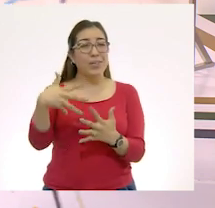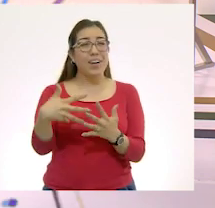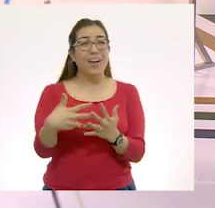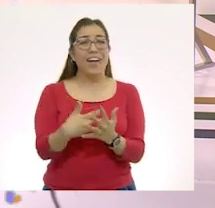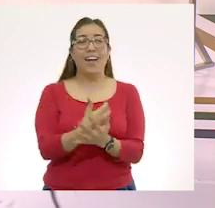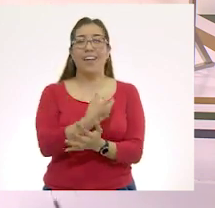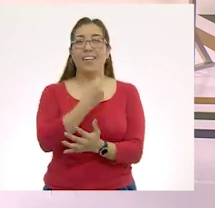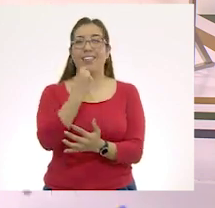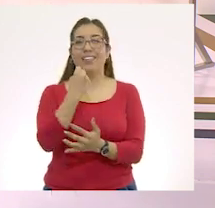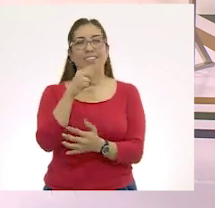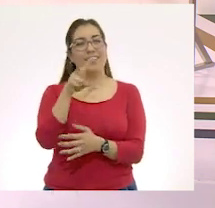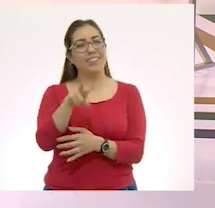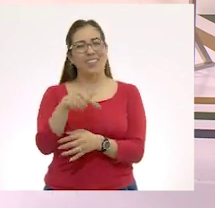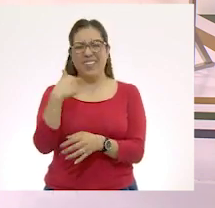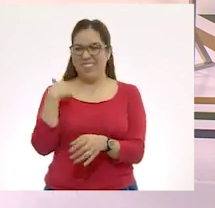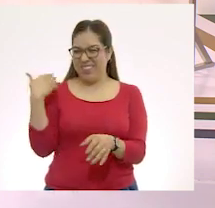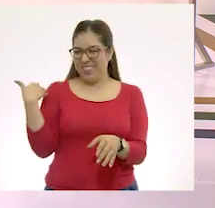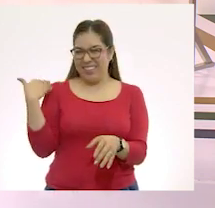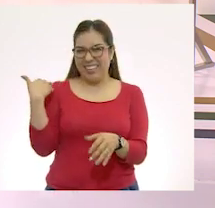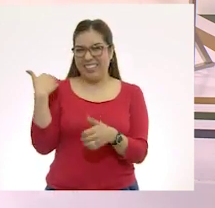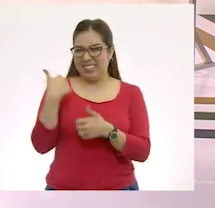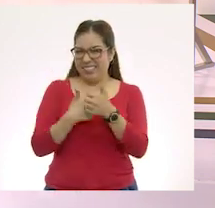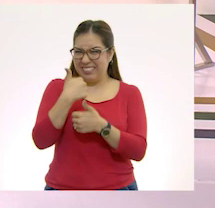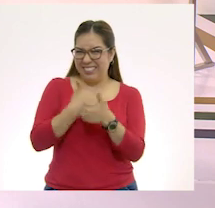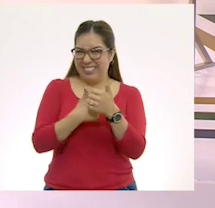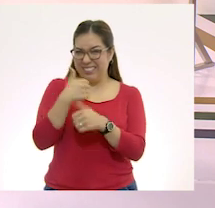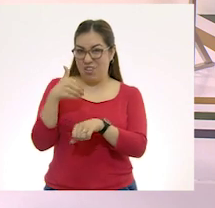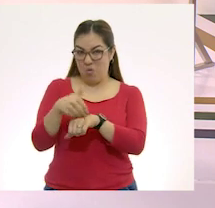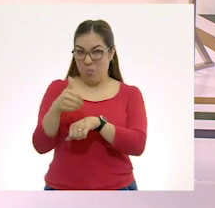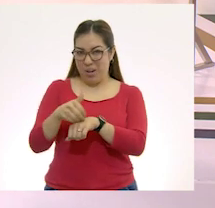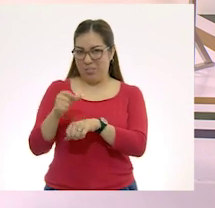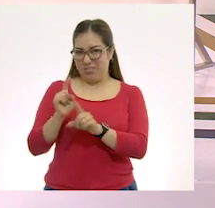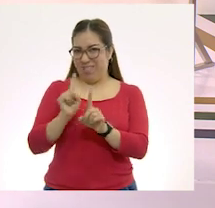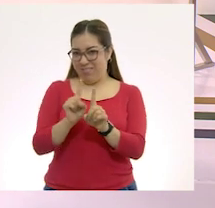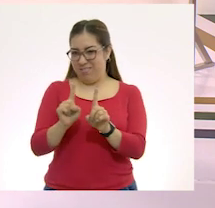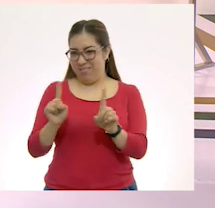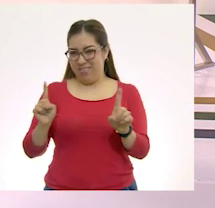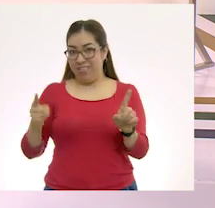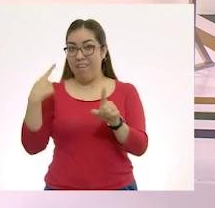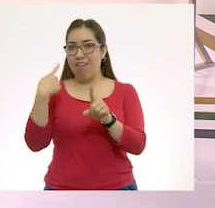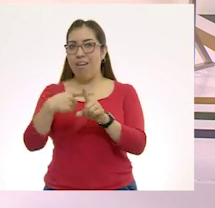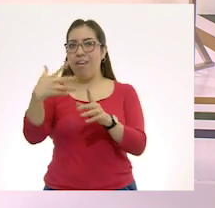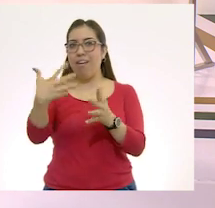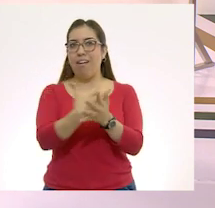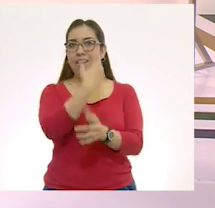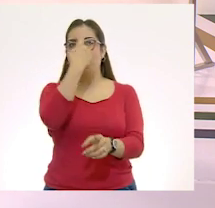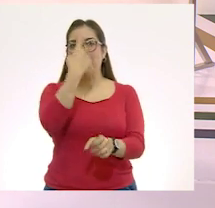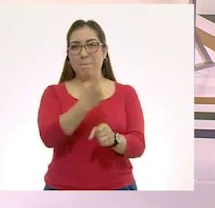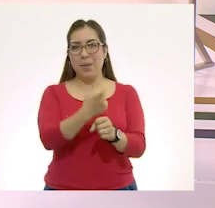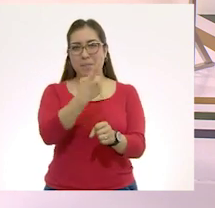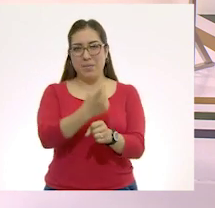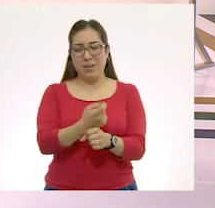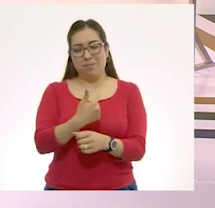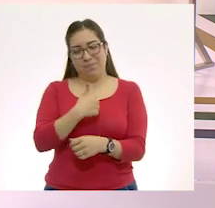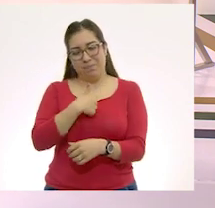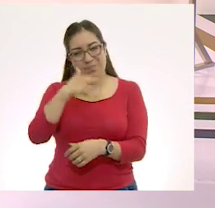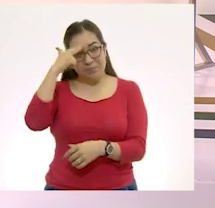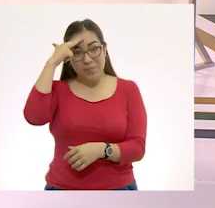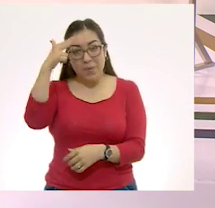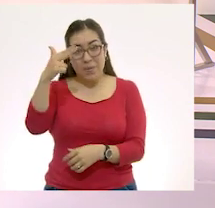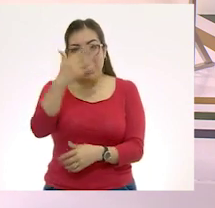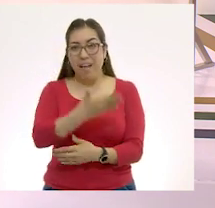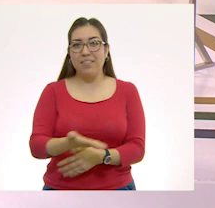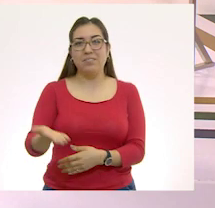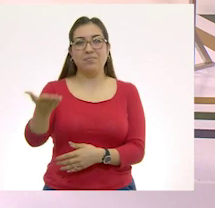es que me echó unas carreritas con los números a ver que llega primero como estaban hola me da mucho gusto tenerlas y